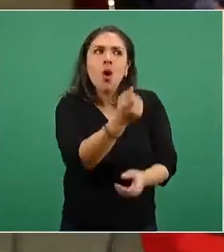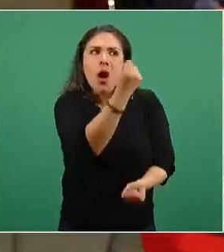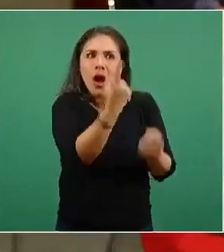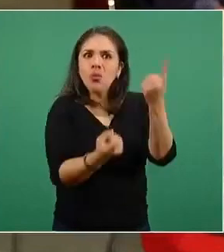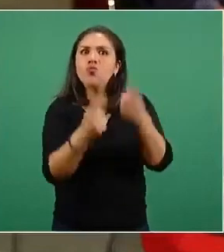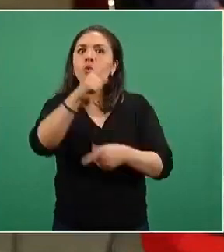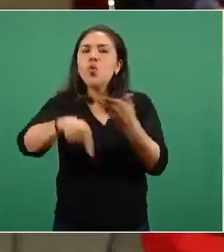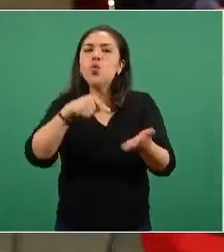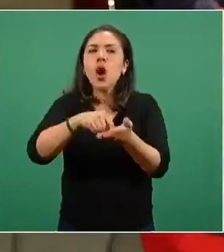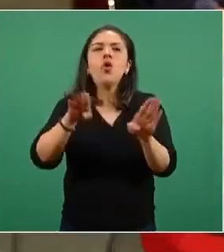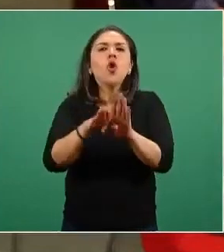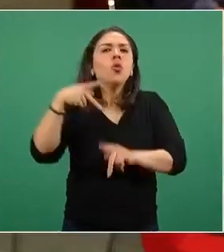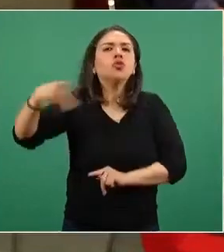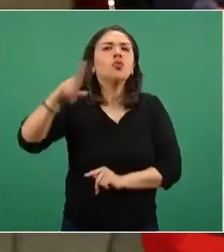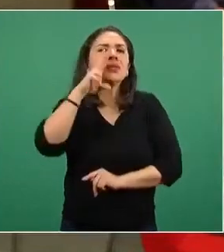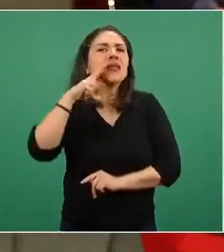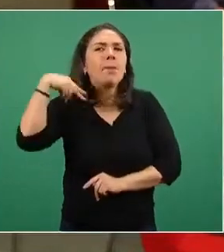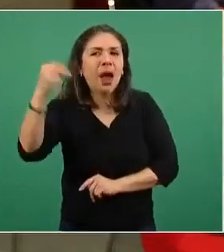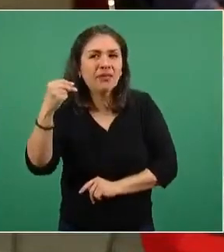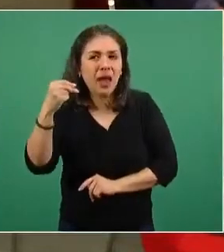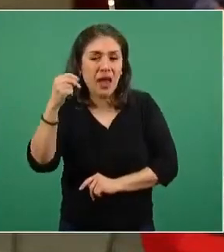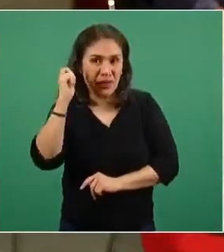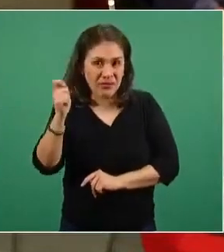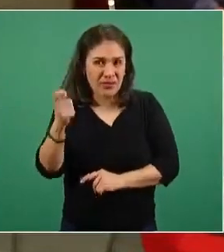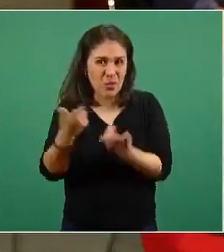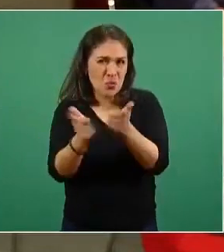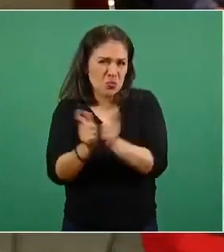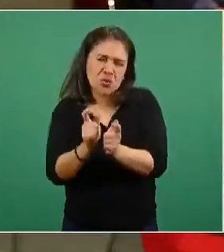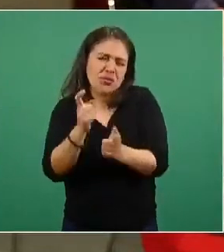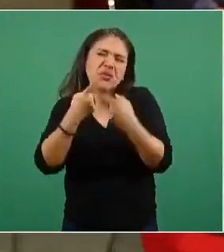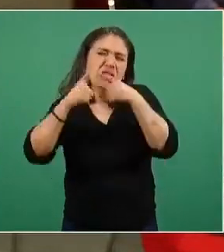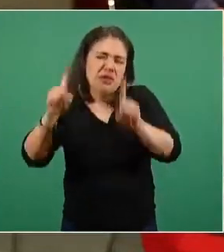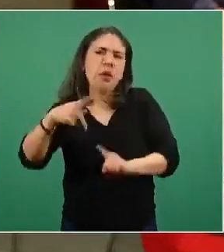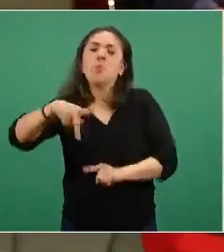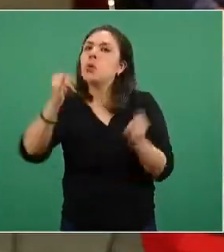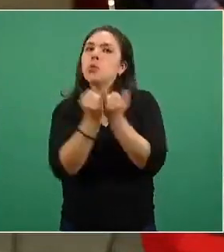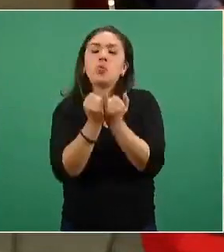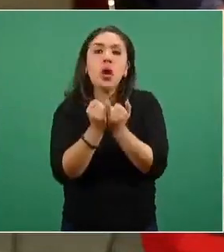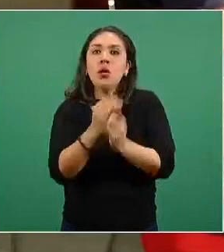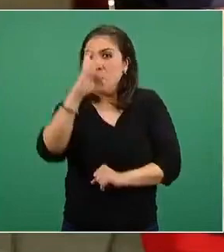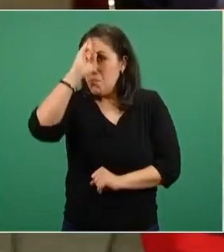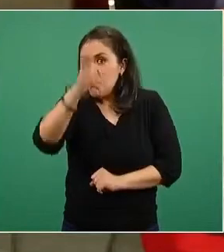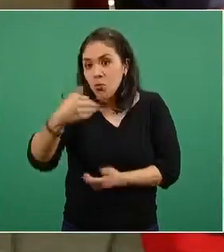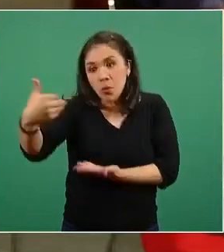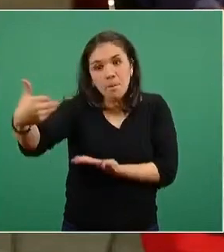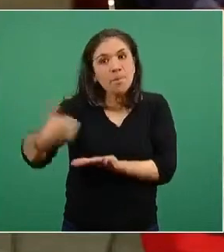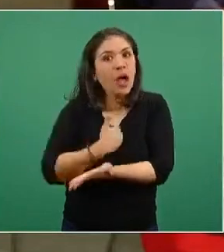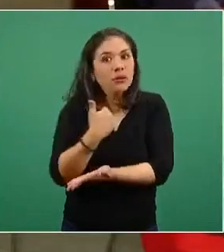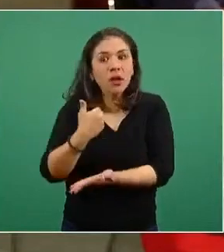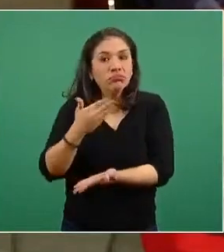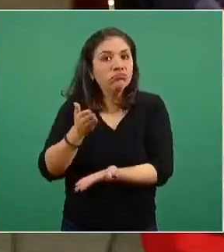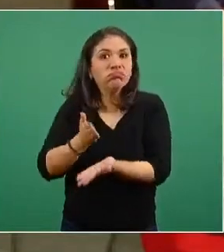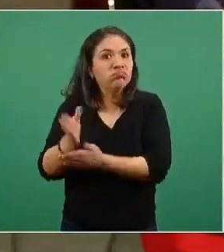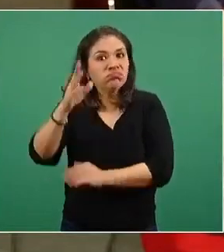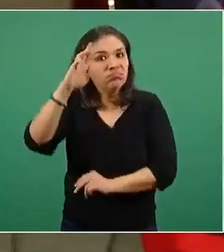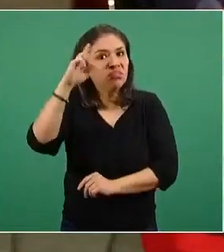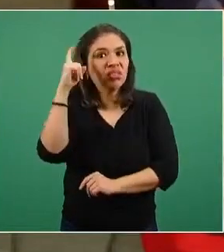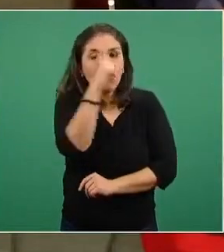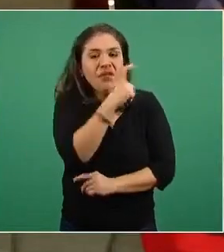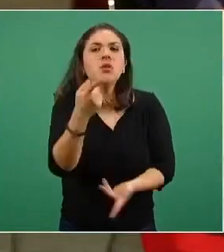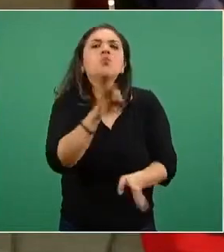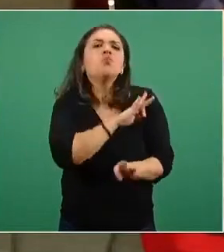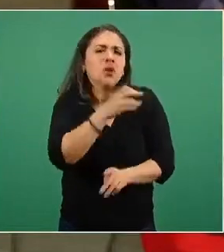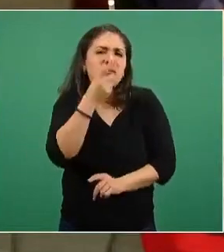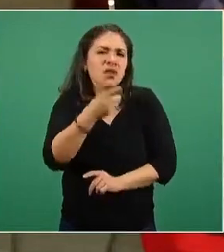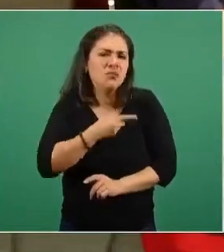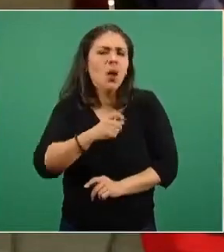la zona zapatista, que nada tiene que ver con estos grupos, pero que también no permiten el acceso tan fácilmente. Si me puede contestar